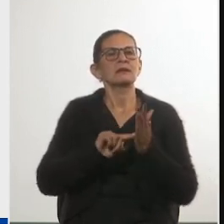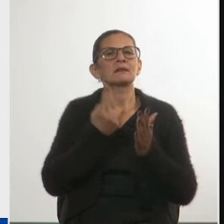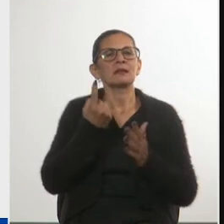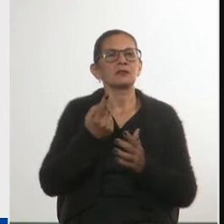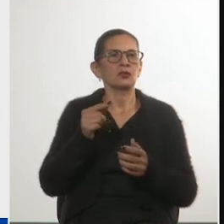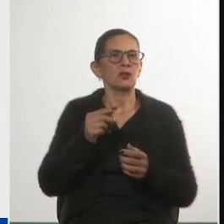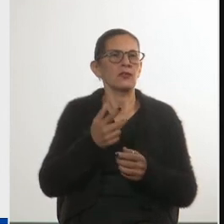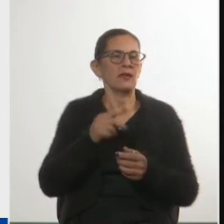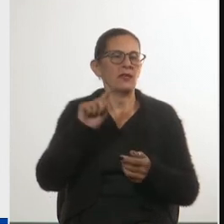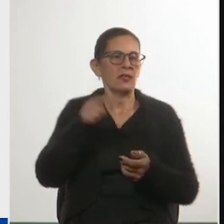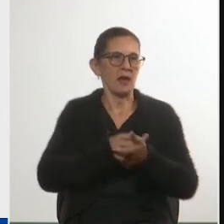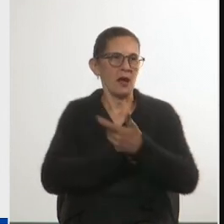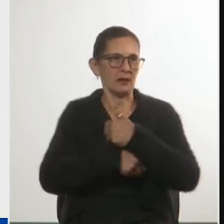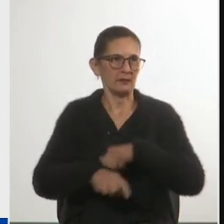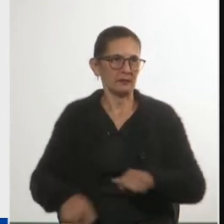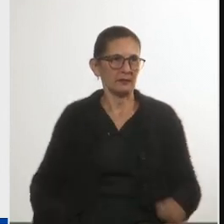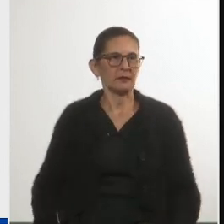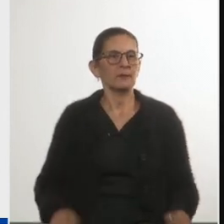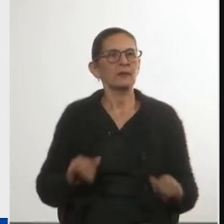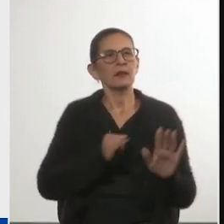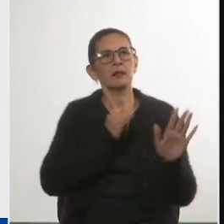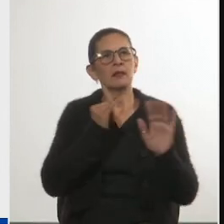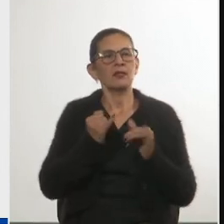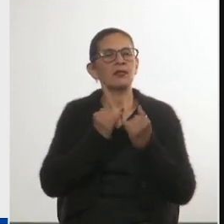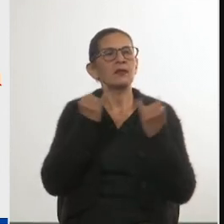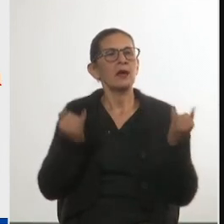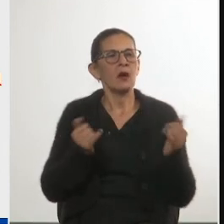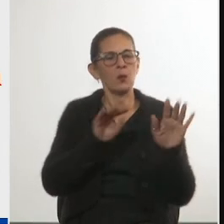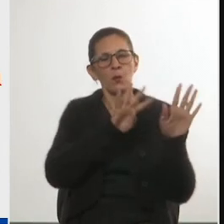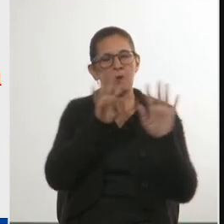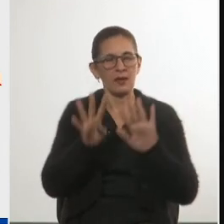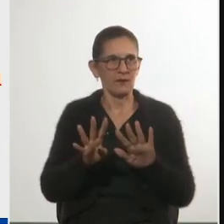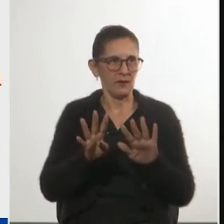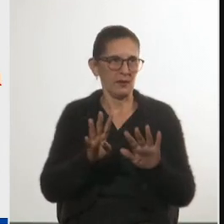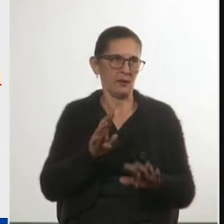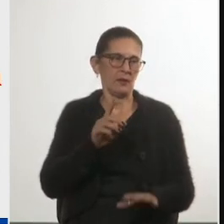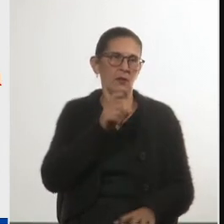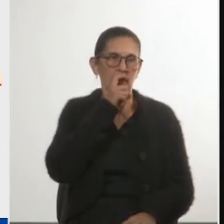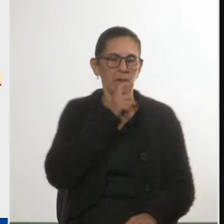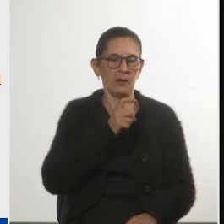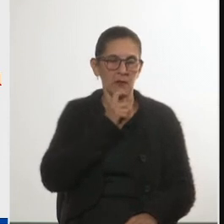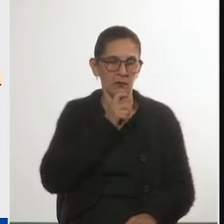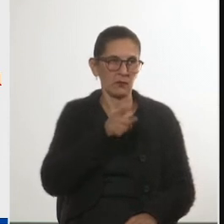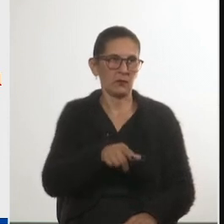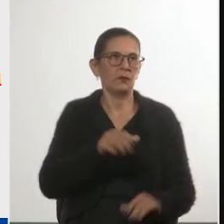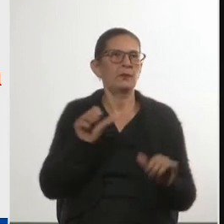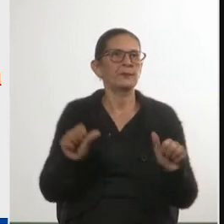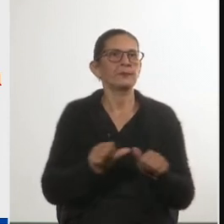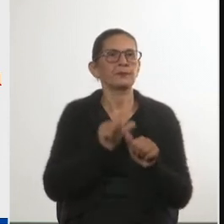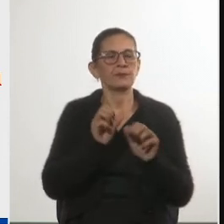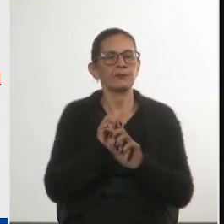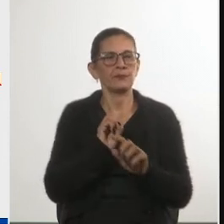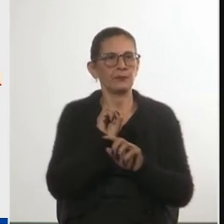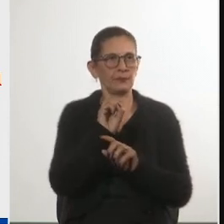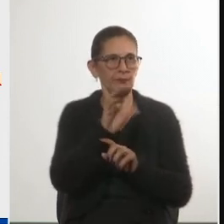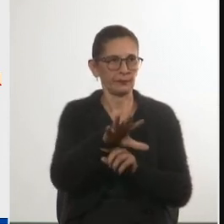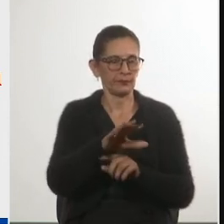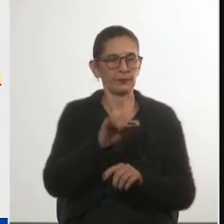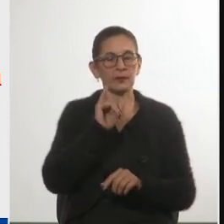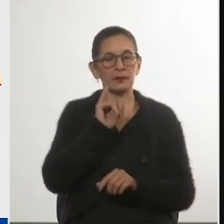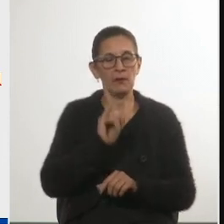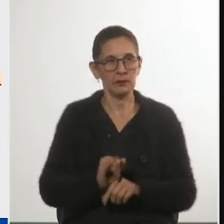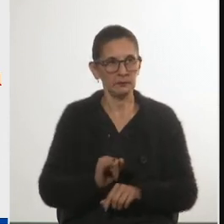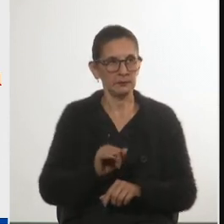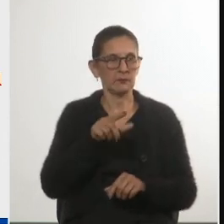de diálisis. El día 9 de marzo, OCE eleva un oficio informando que en caso